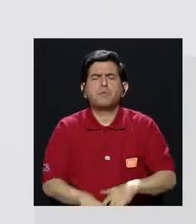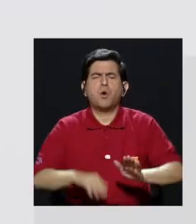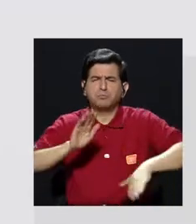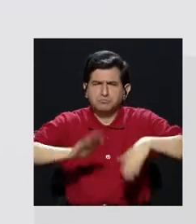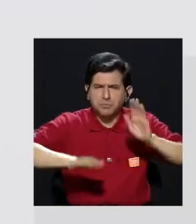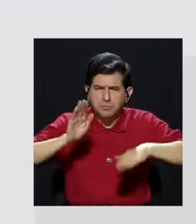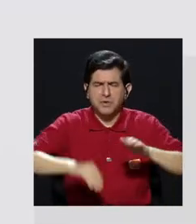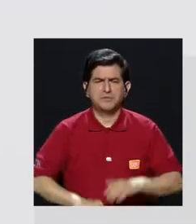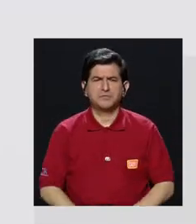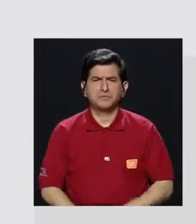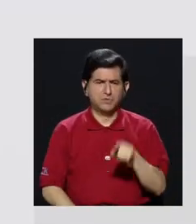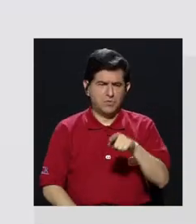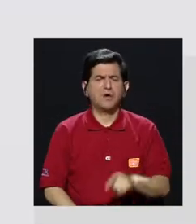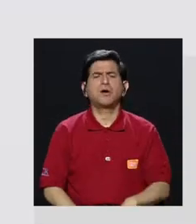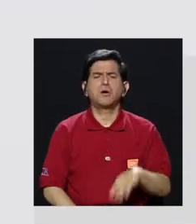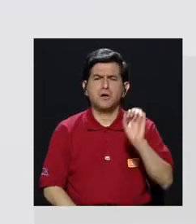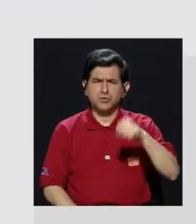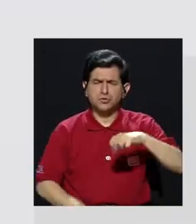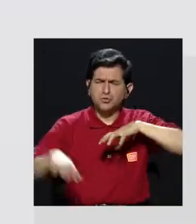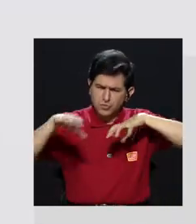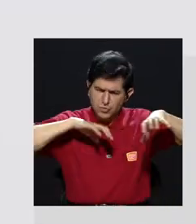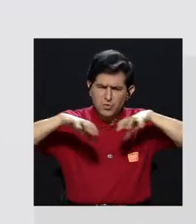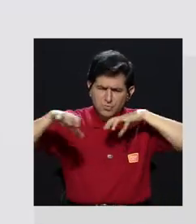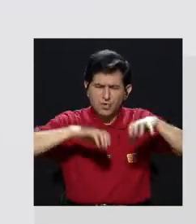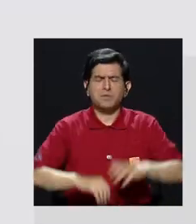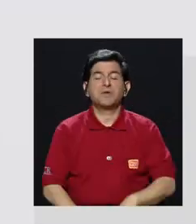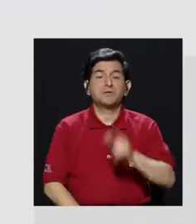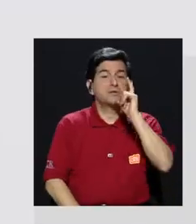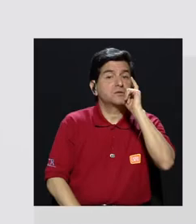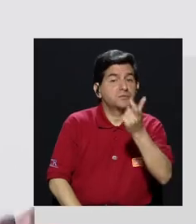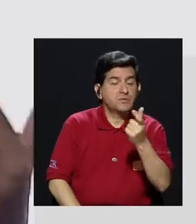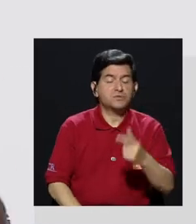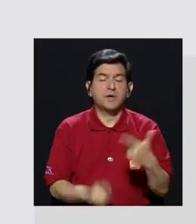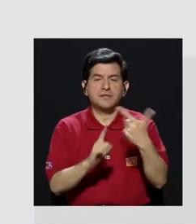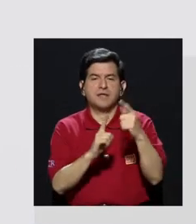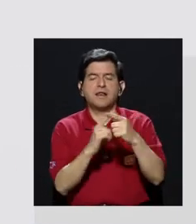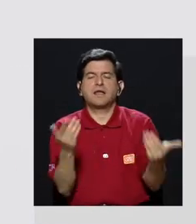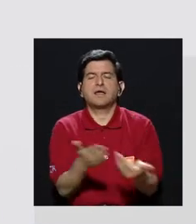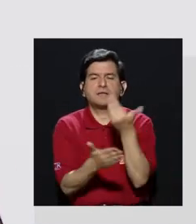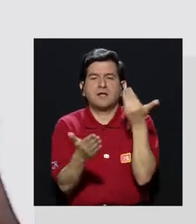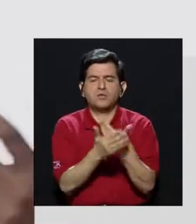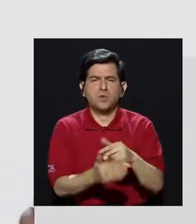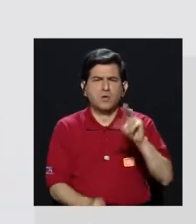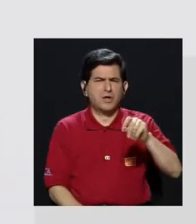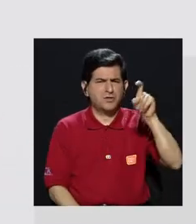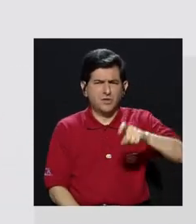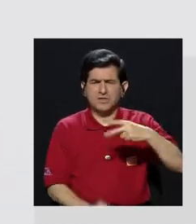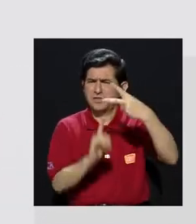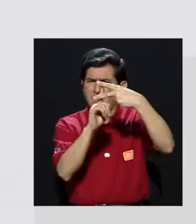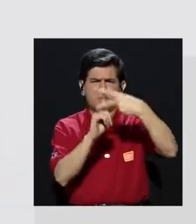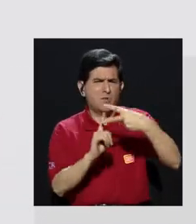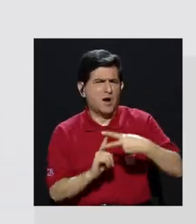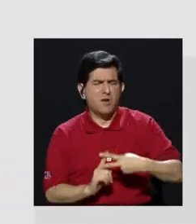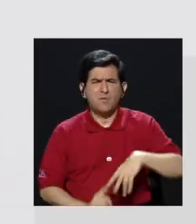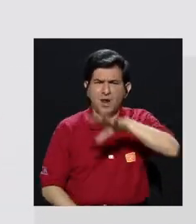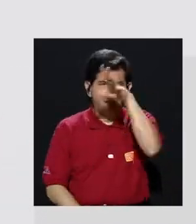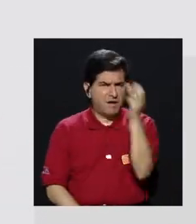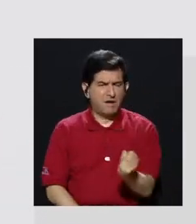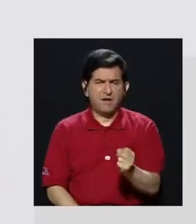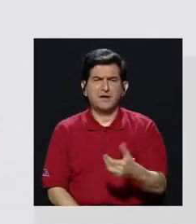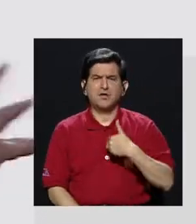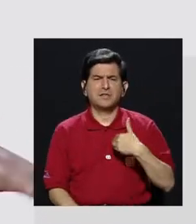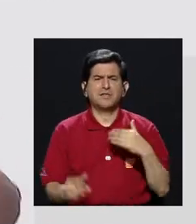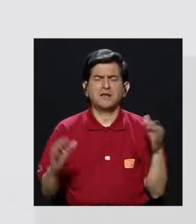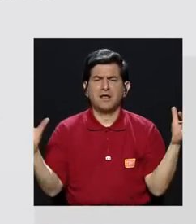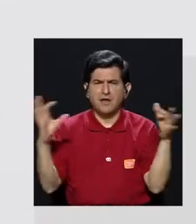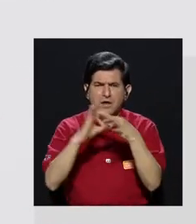percusión muy muy movidos y que afortunadamente tiene letras nuevas no solamente con vocablos africanos y tienen